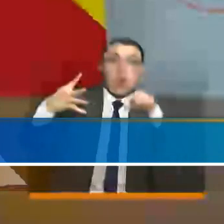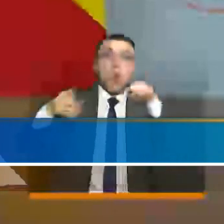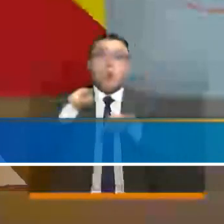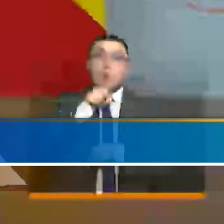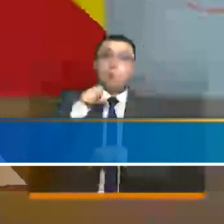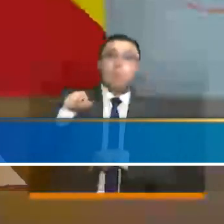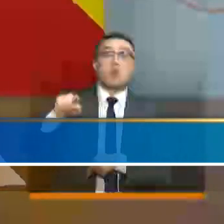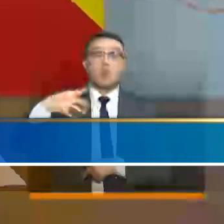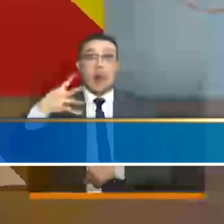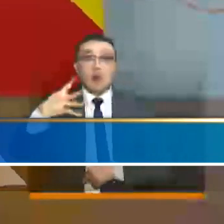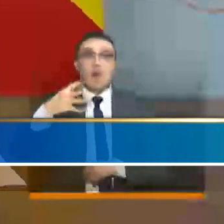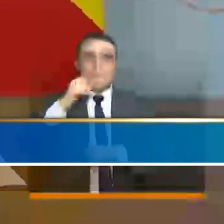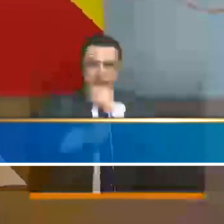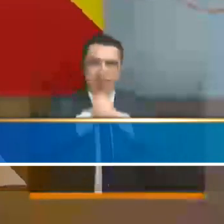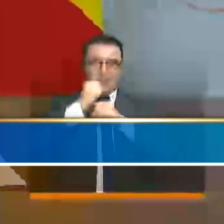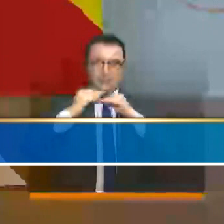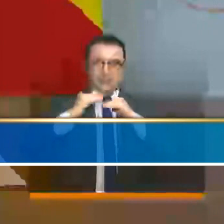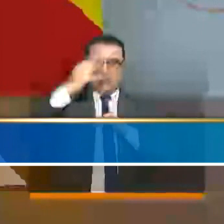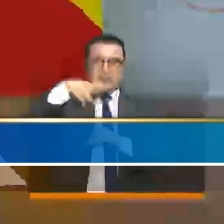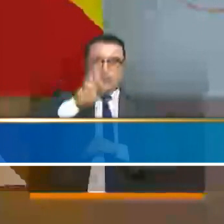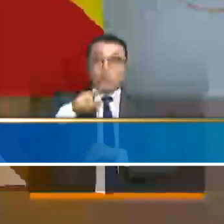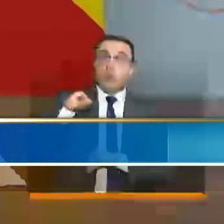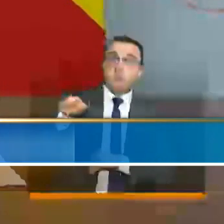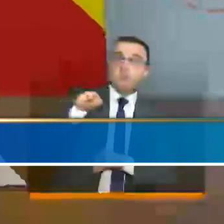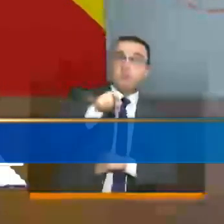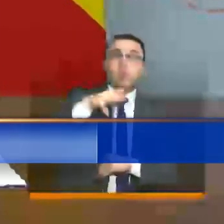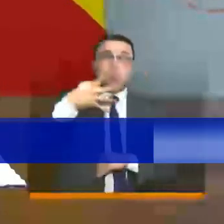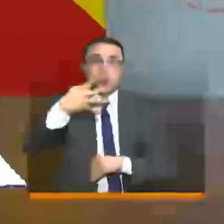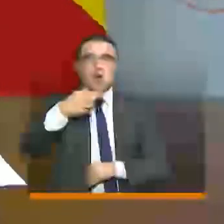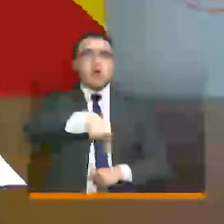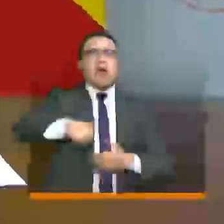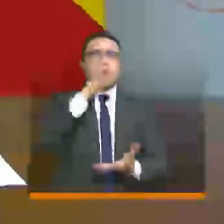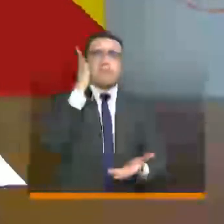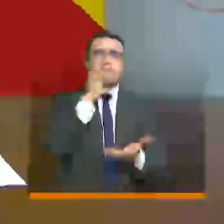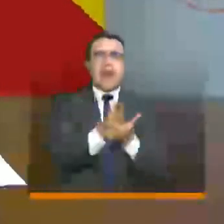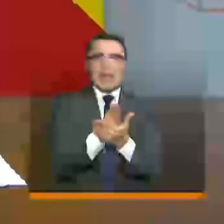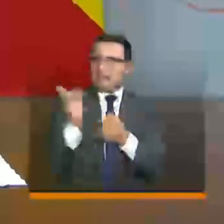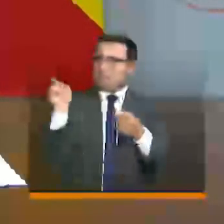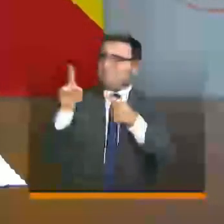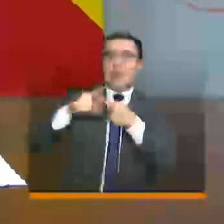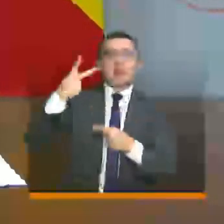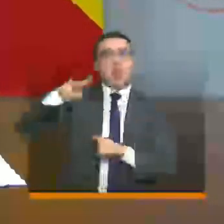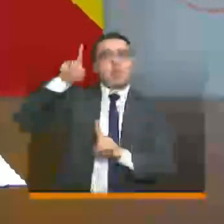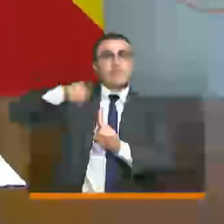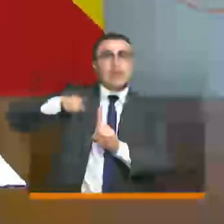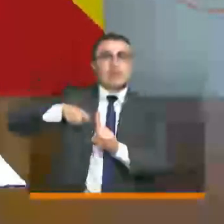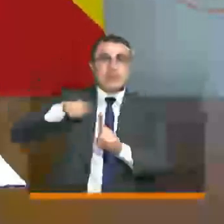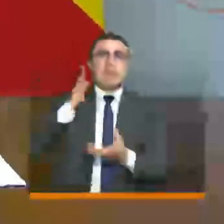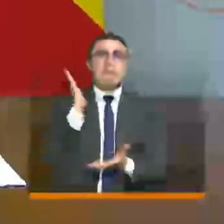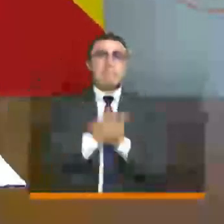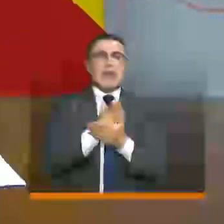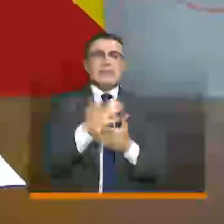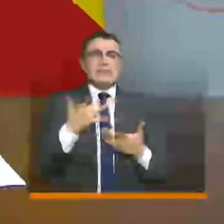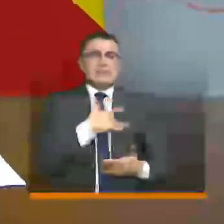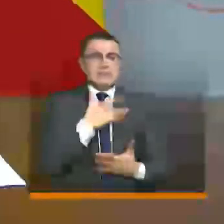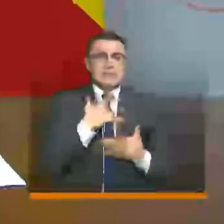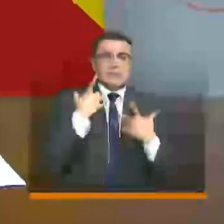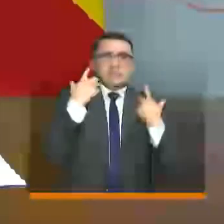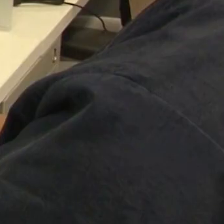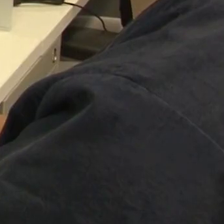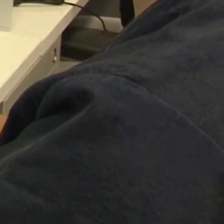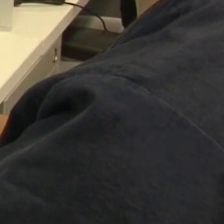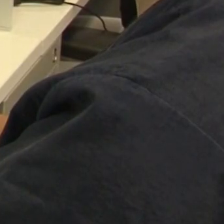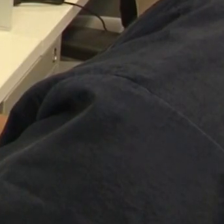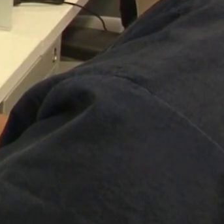mayor de 18 años han tenido algún trastorno emocional en los últimos 12 meses principalmente temas como ansiedad y la depresión